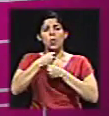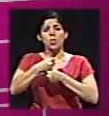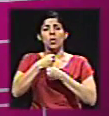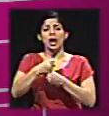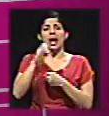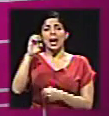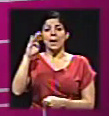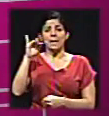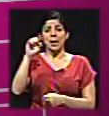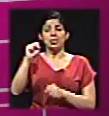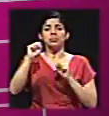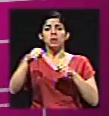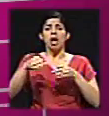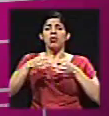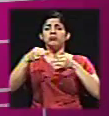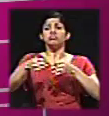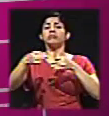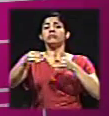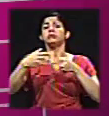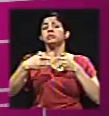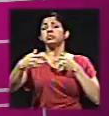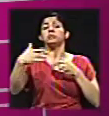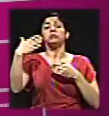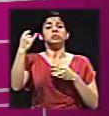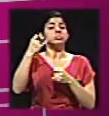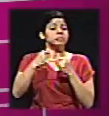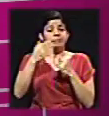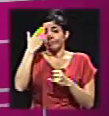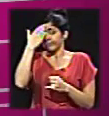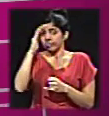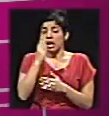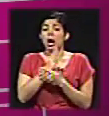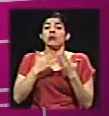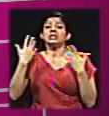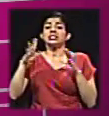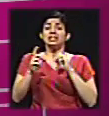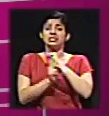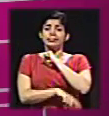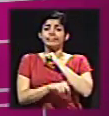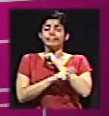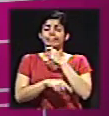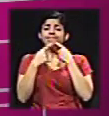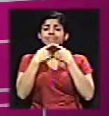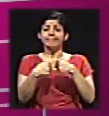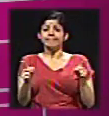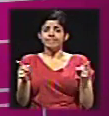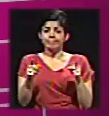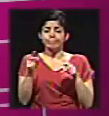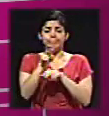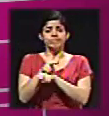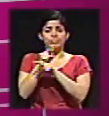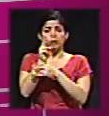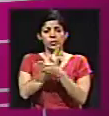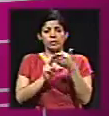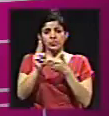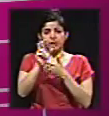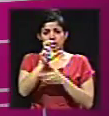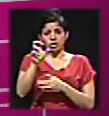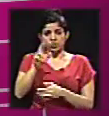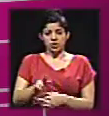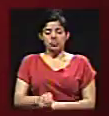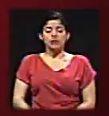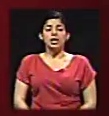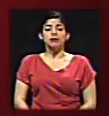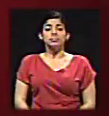EBAIS podría extenderse indefinidamente pese a las sanciones anunciadas por la rectoría de la Universidad de Costa